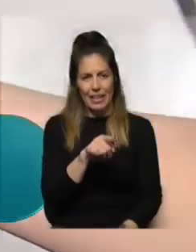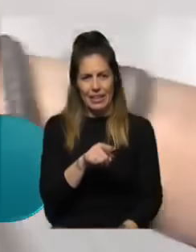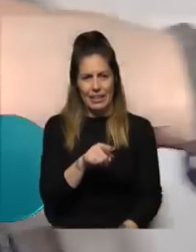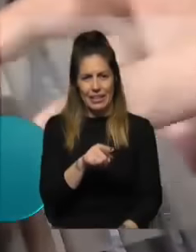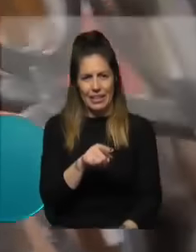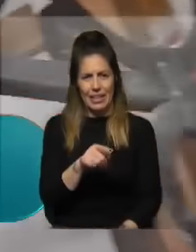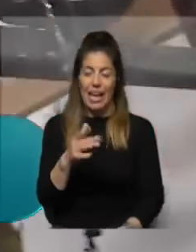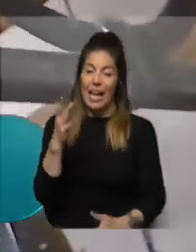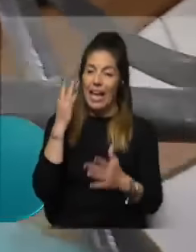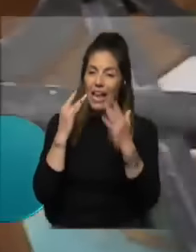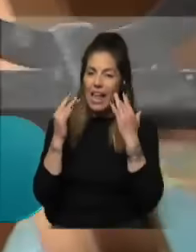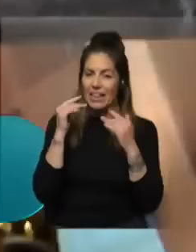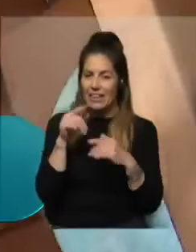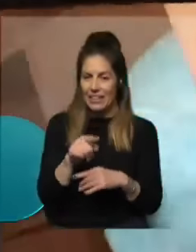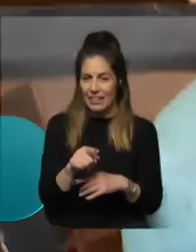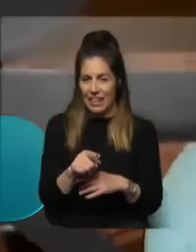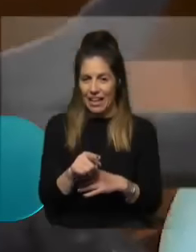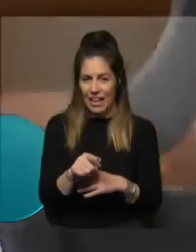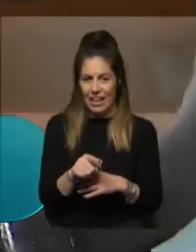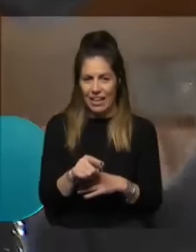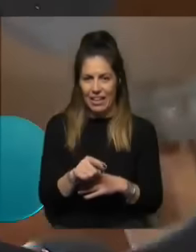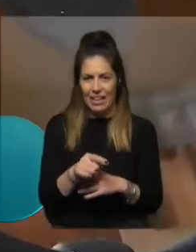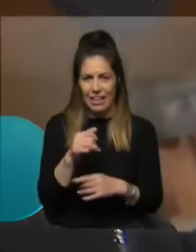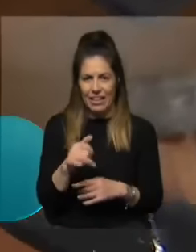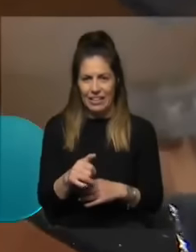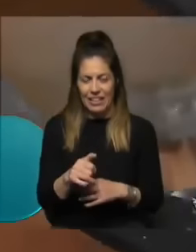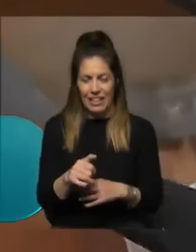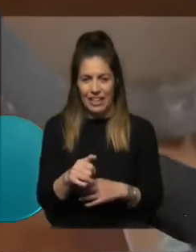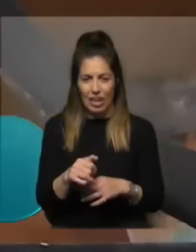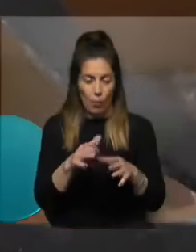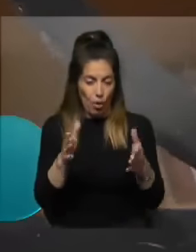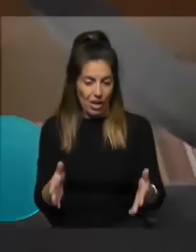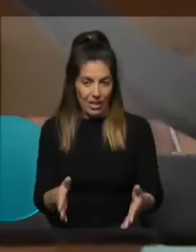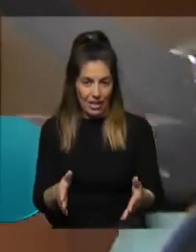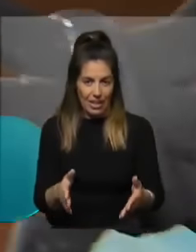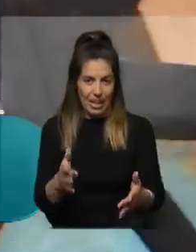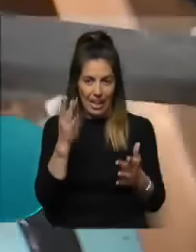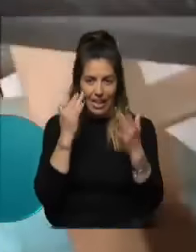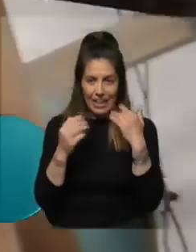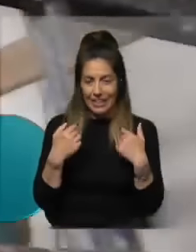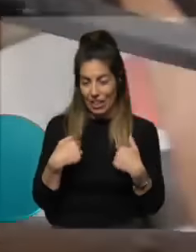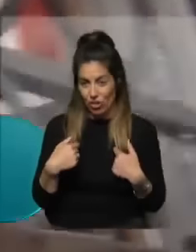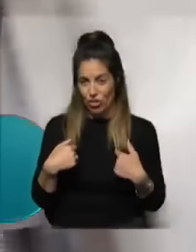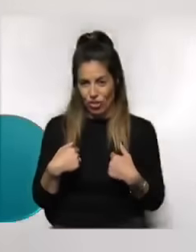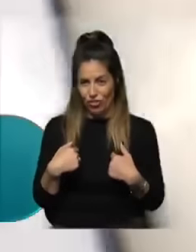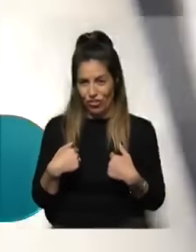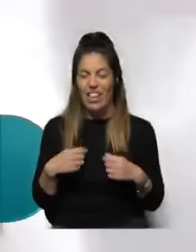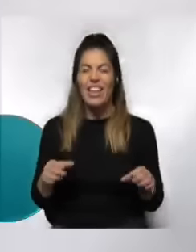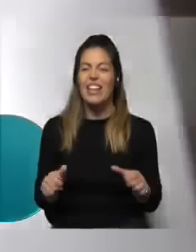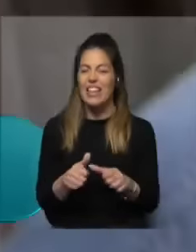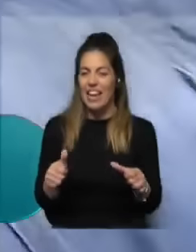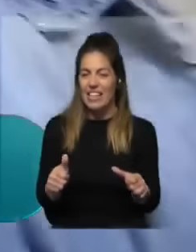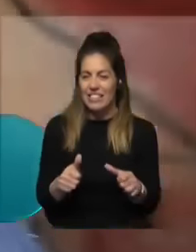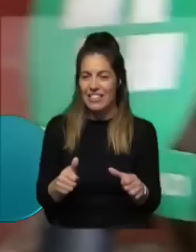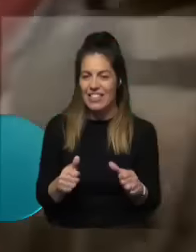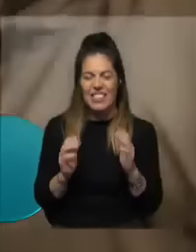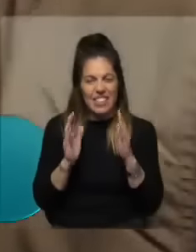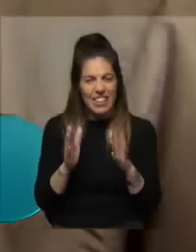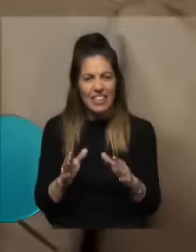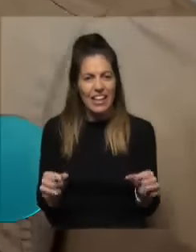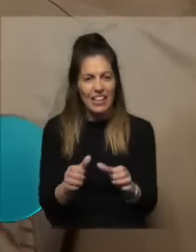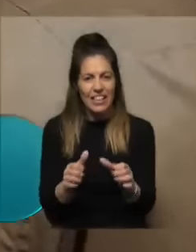artista, que tiene el atelier ahí arriba. El artista soy yo, ¿no? Claro, ¿qué hace usted, vecino? ¿A qué se dedica, ya que